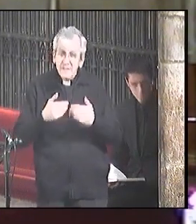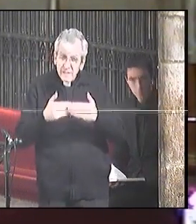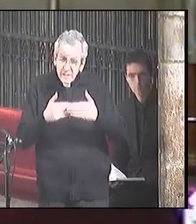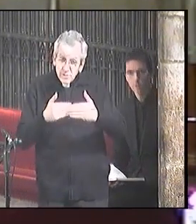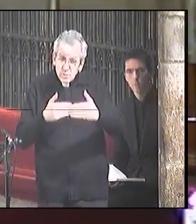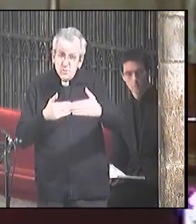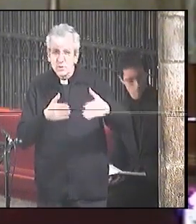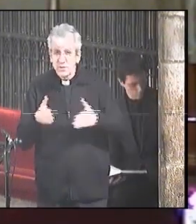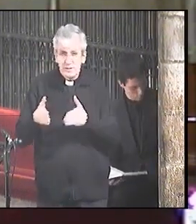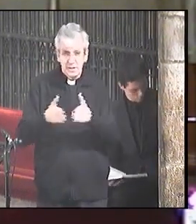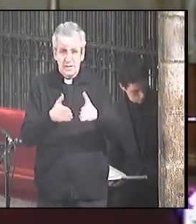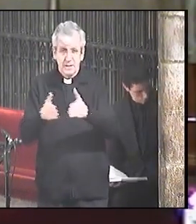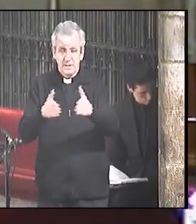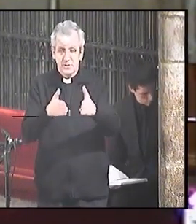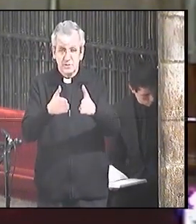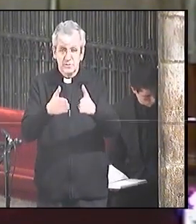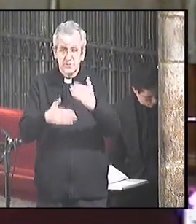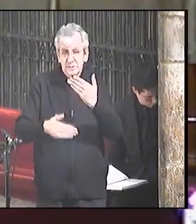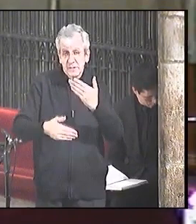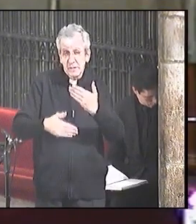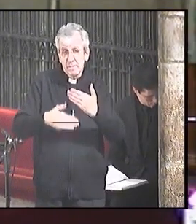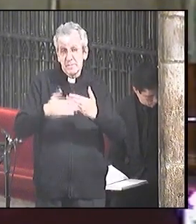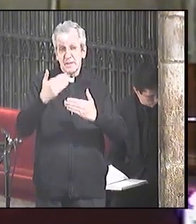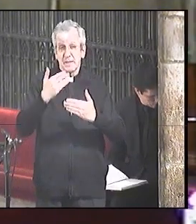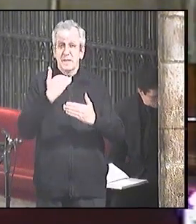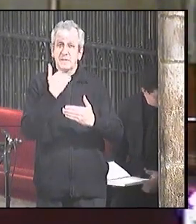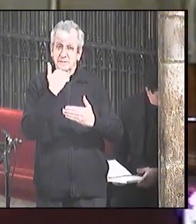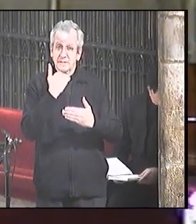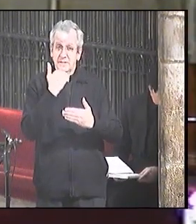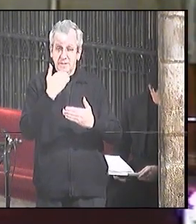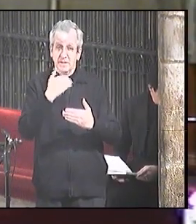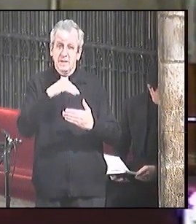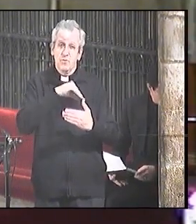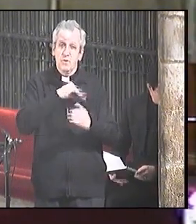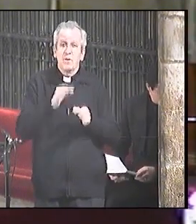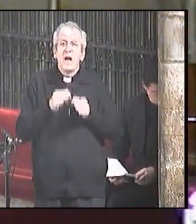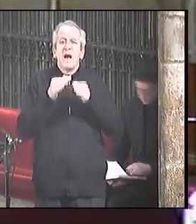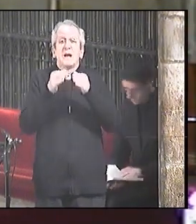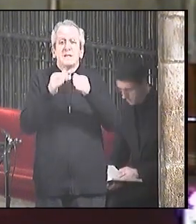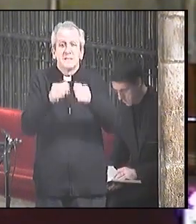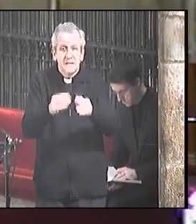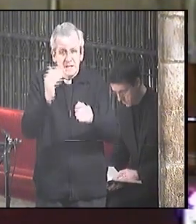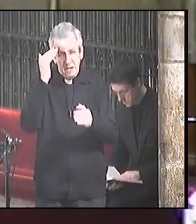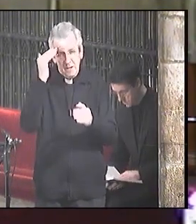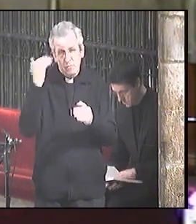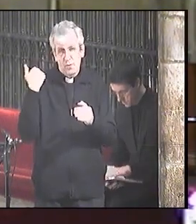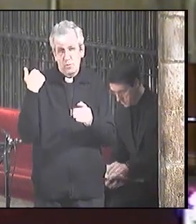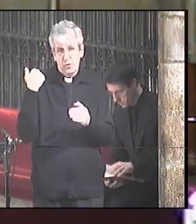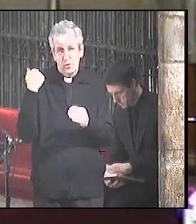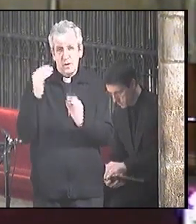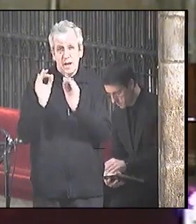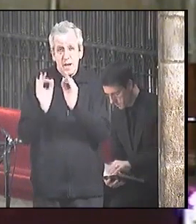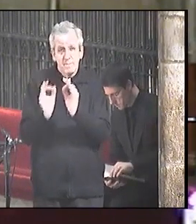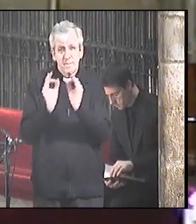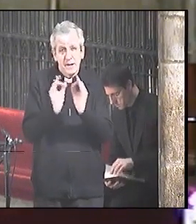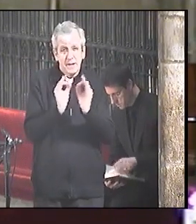camino, desde el momento en que sabe que Lázaro ha muerto hasta que llega a Betania, aparece la